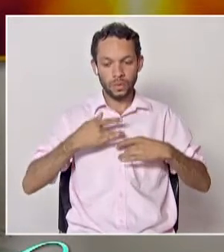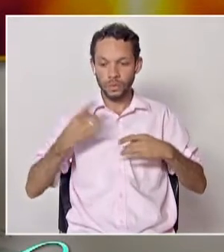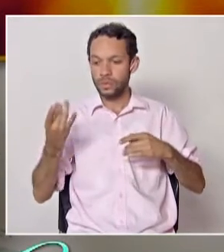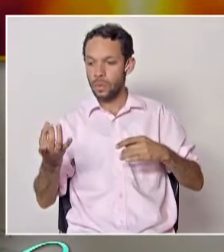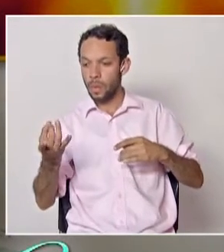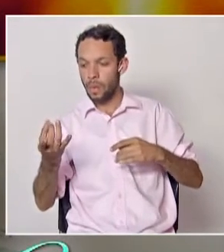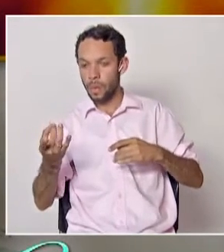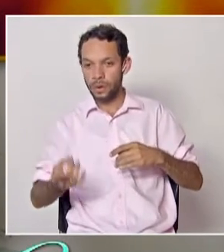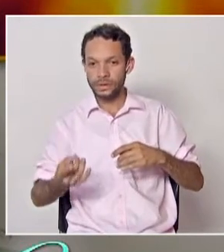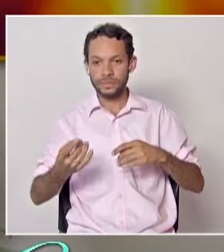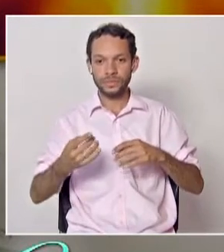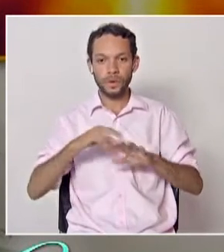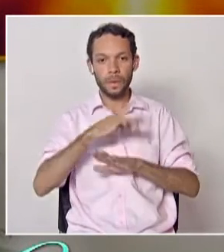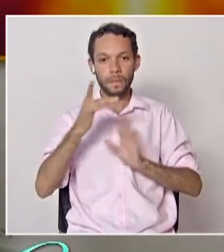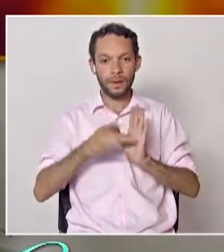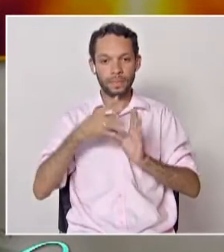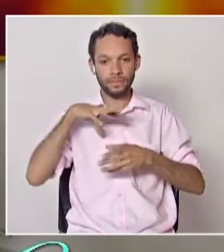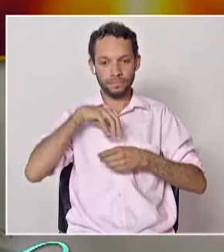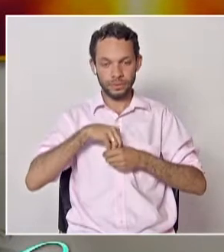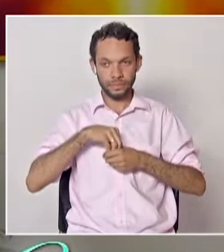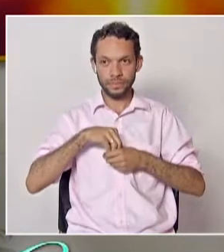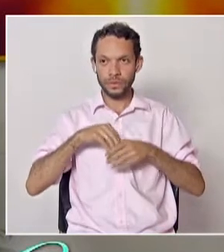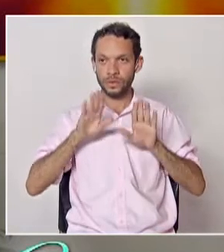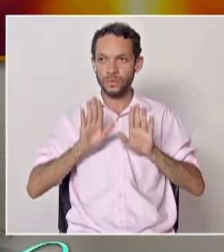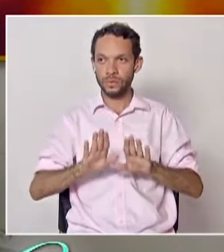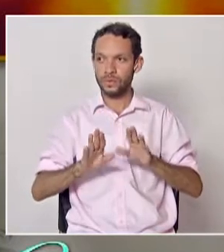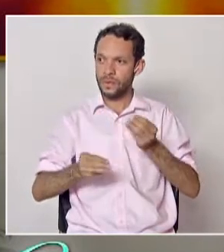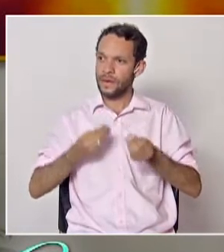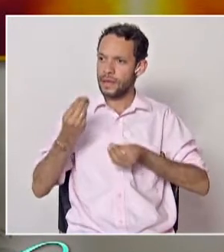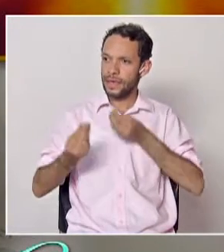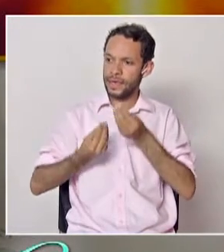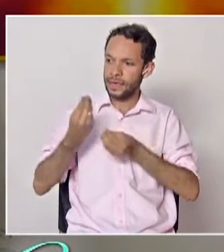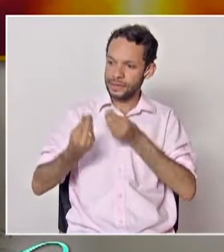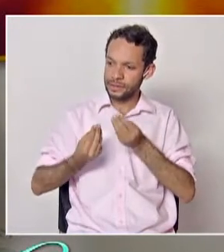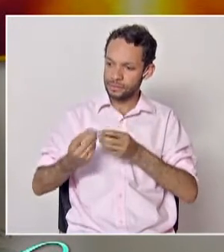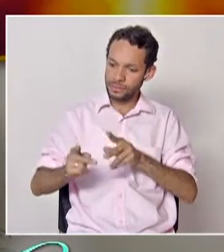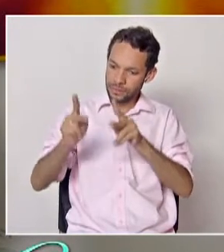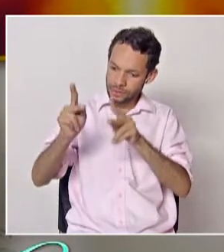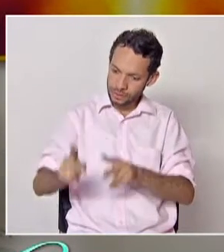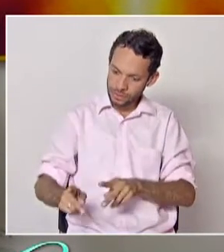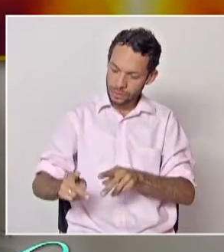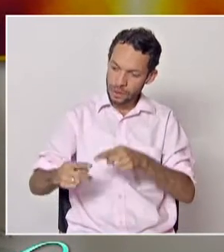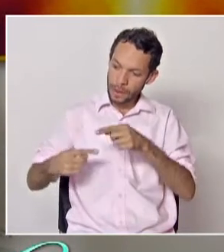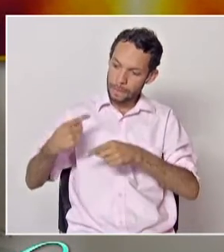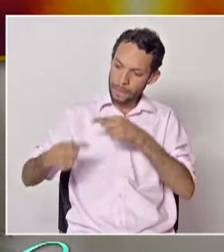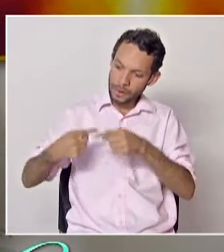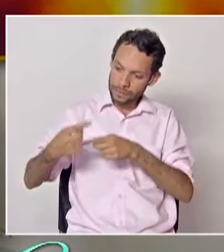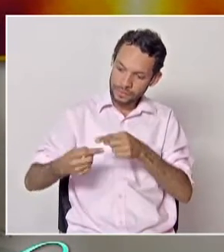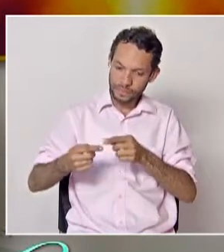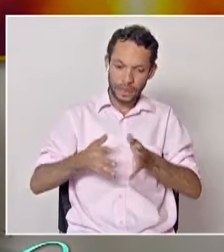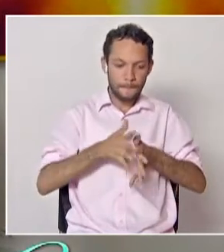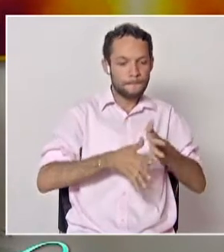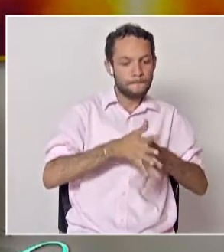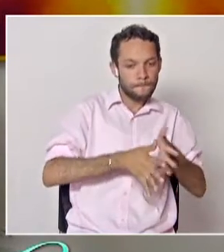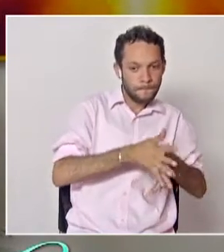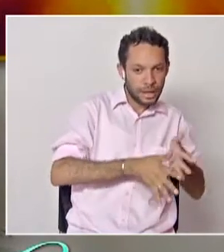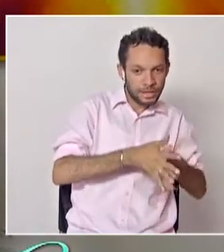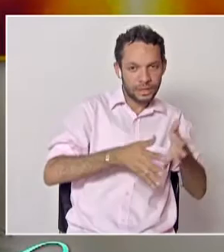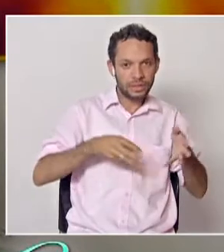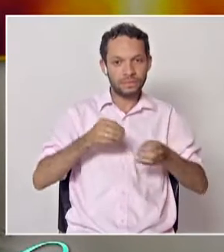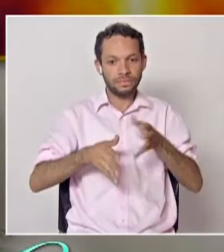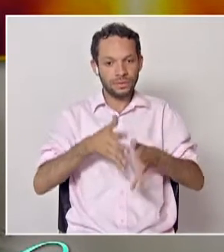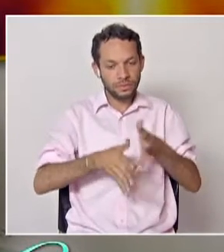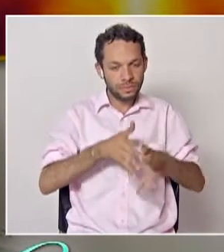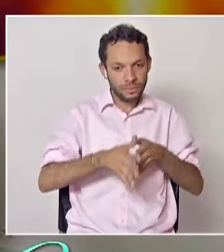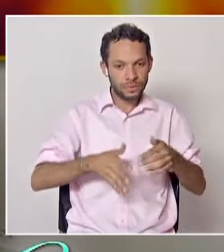de la medicina integral. Vamos a hablar un poco, Raúl, de todo este proceso con la quiropraxia,